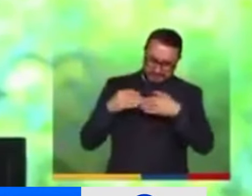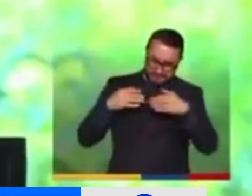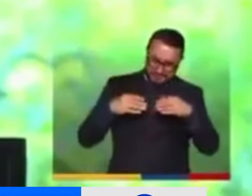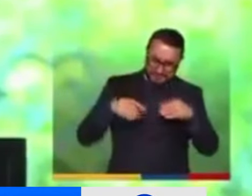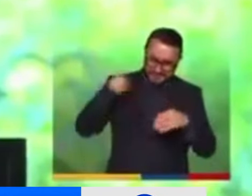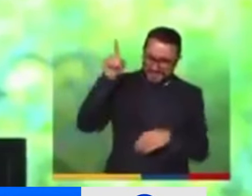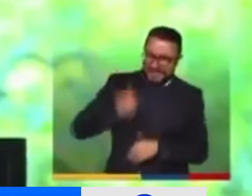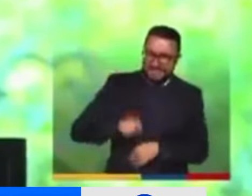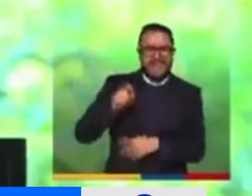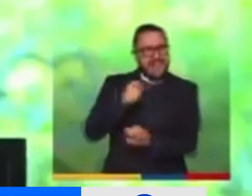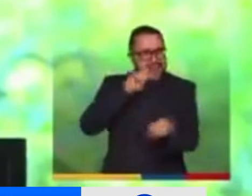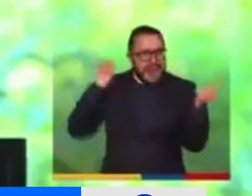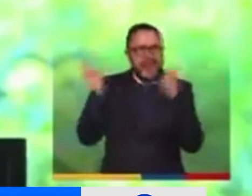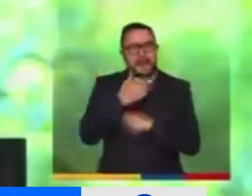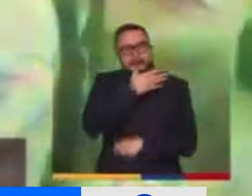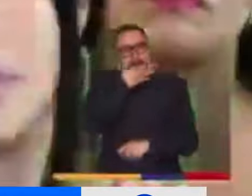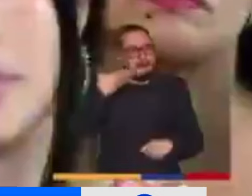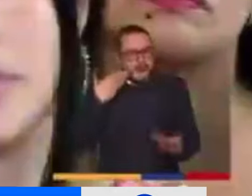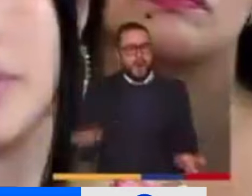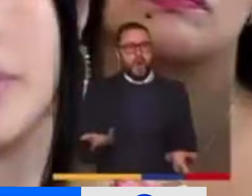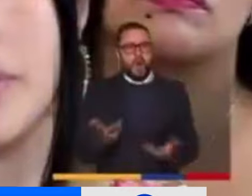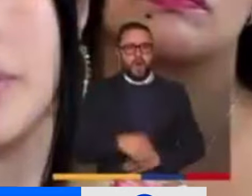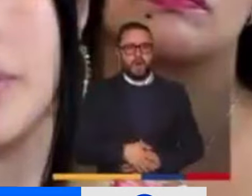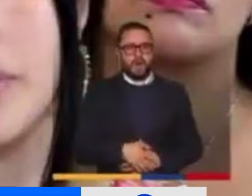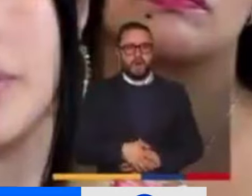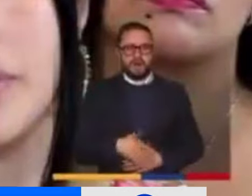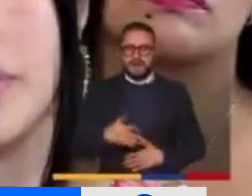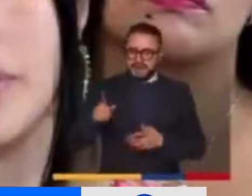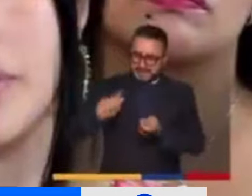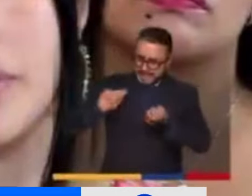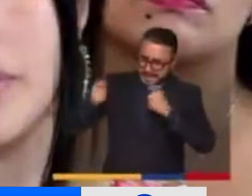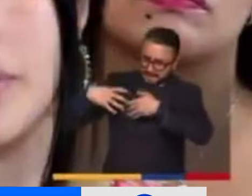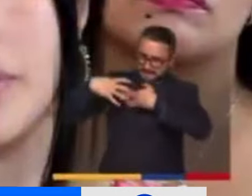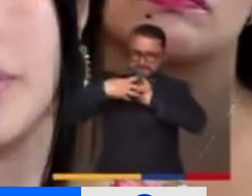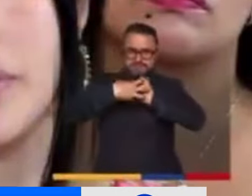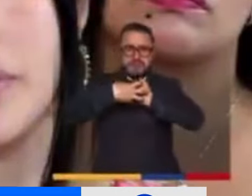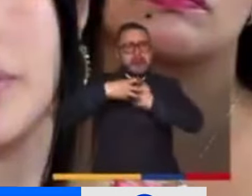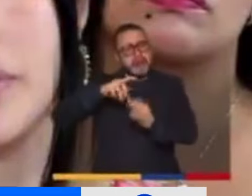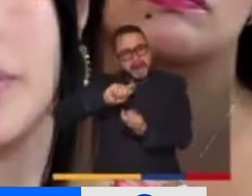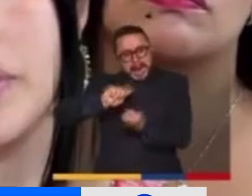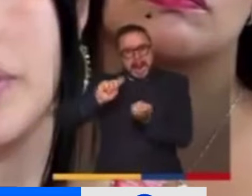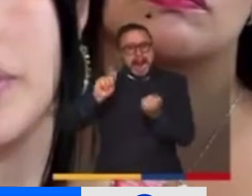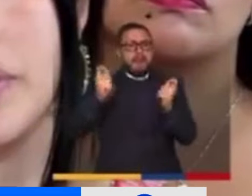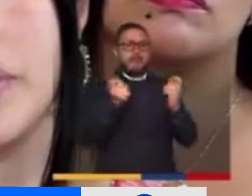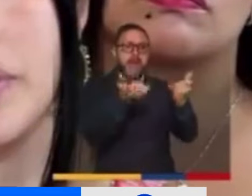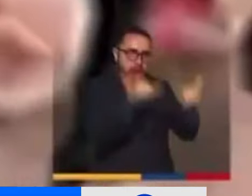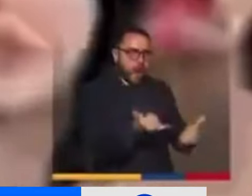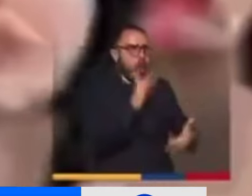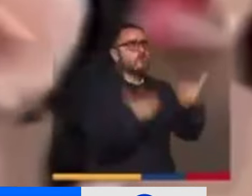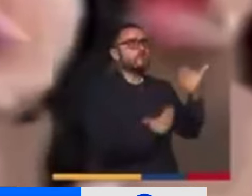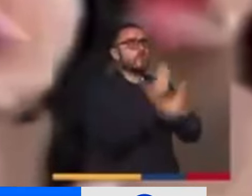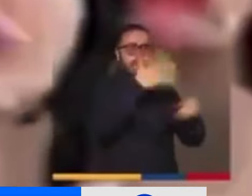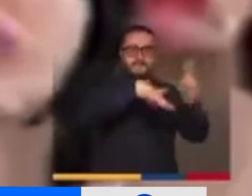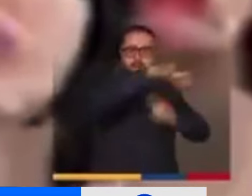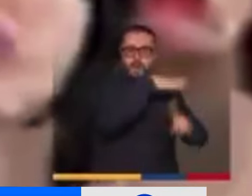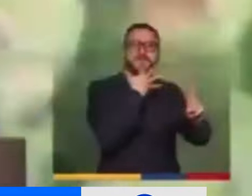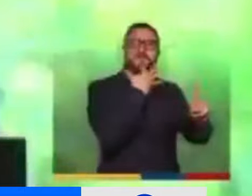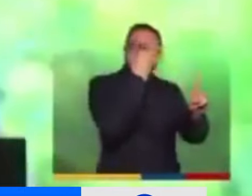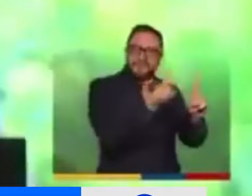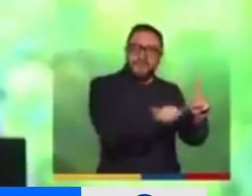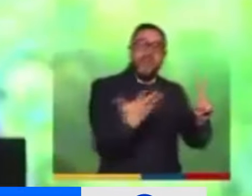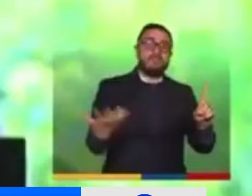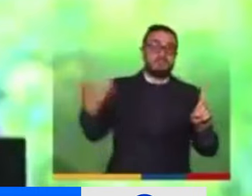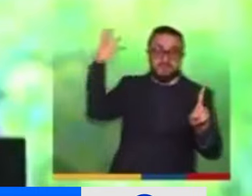debería ya ser cambiado por una realidad actual y no la del pasado, en ese espectro